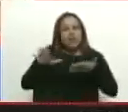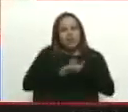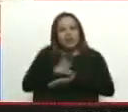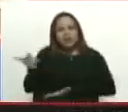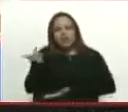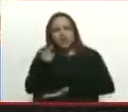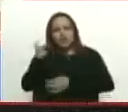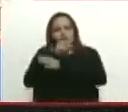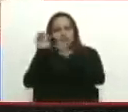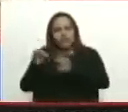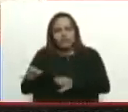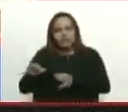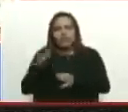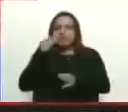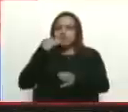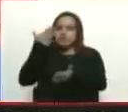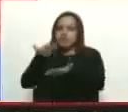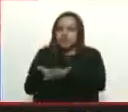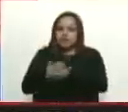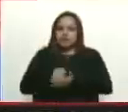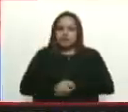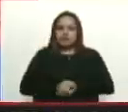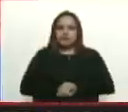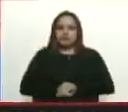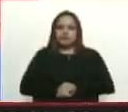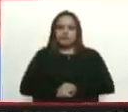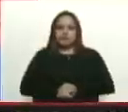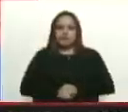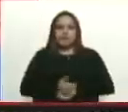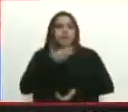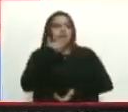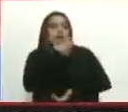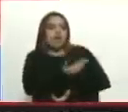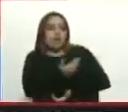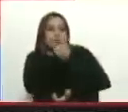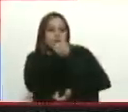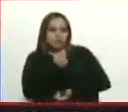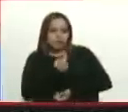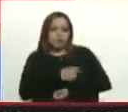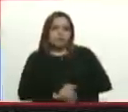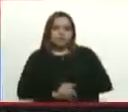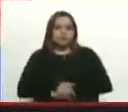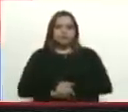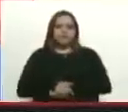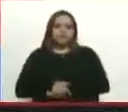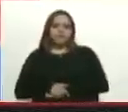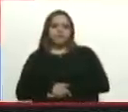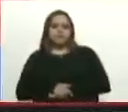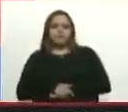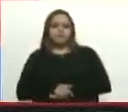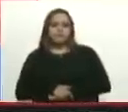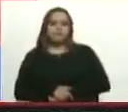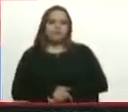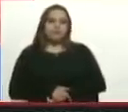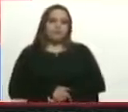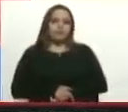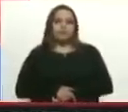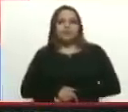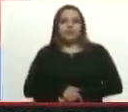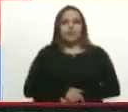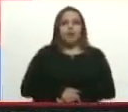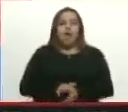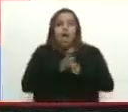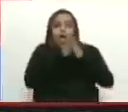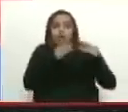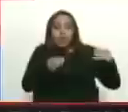dos escenarios. Muchas gracias. Gracias. Mira, toda la oposición.